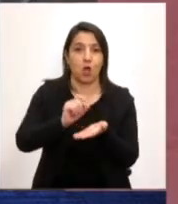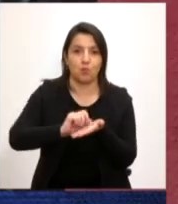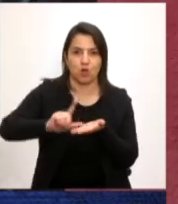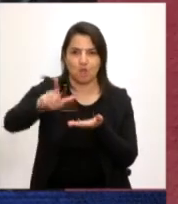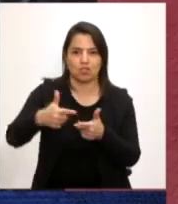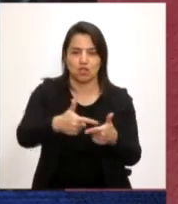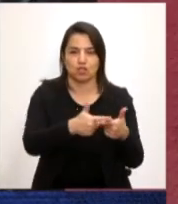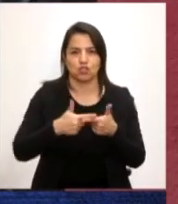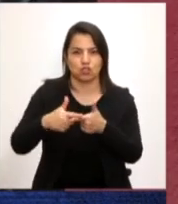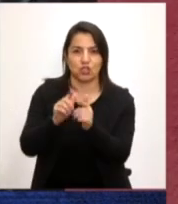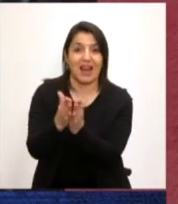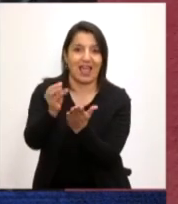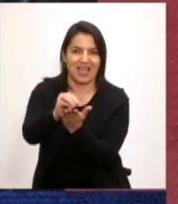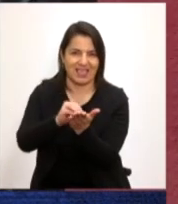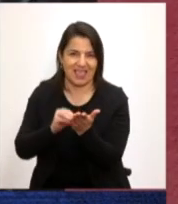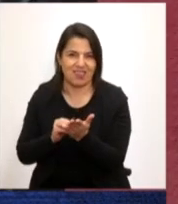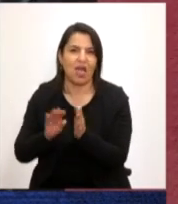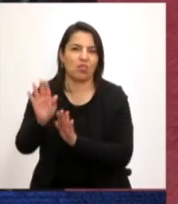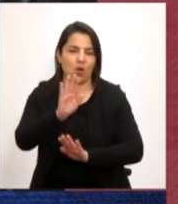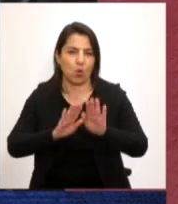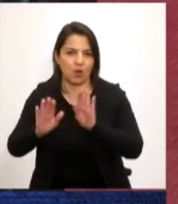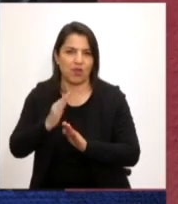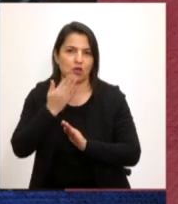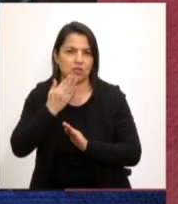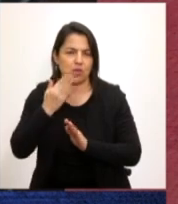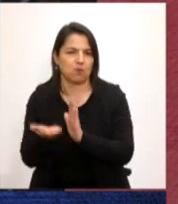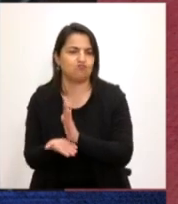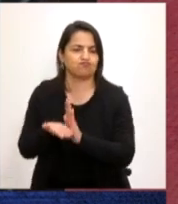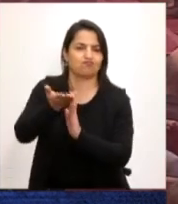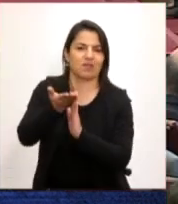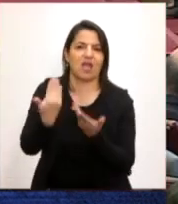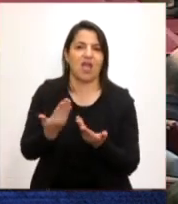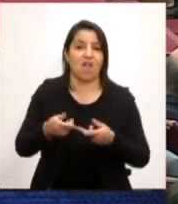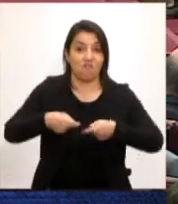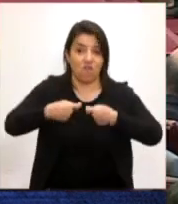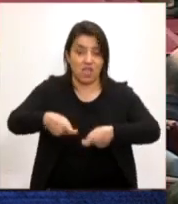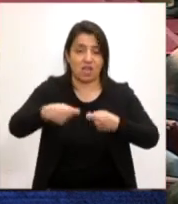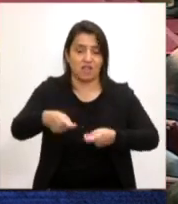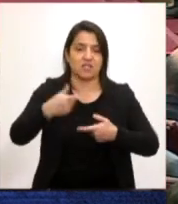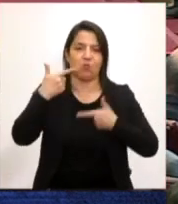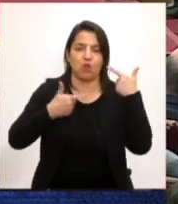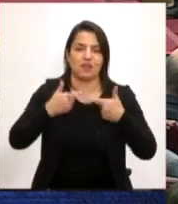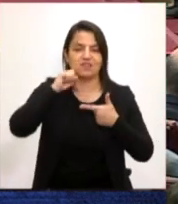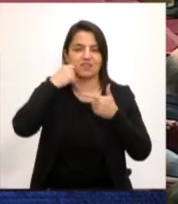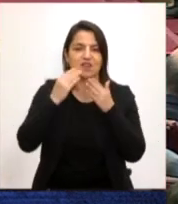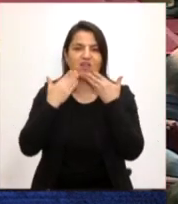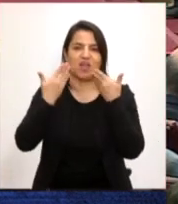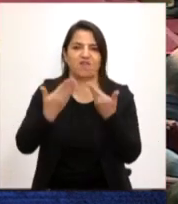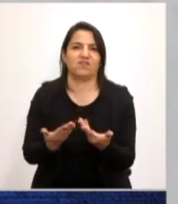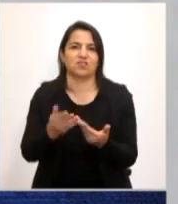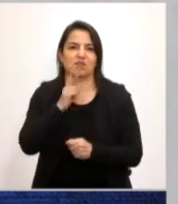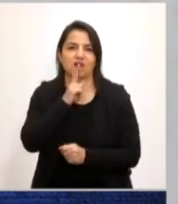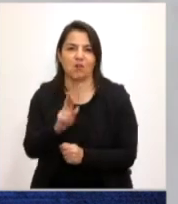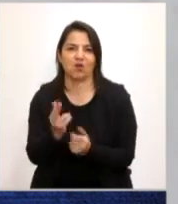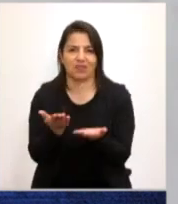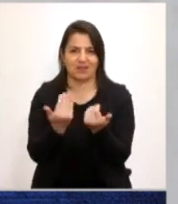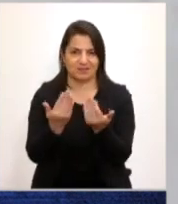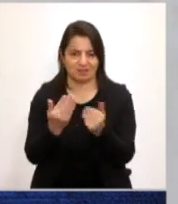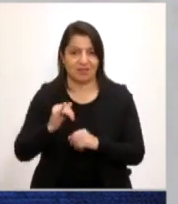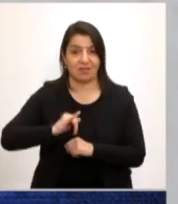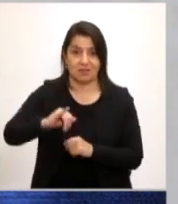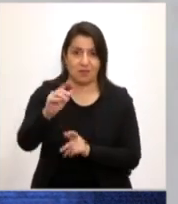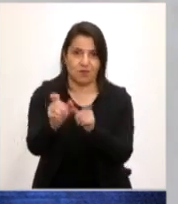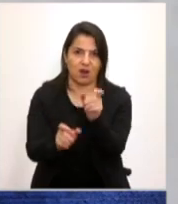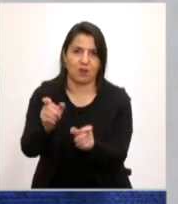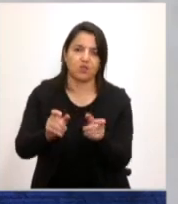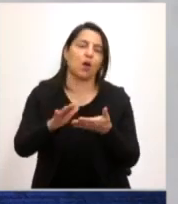de probidad y productividad. Sabemos que financiar políticas que implican beneficios que cubren necesidades permanentes de las personas,